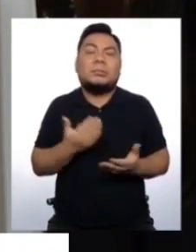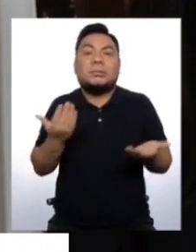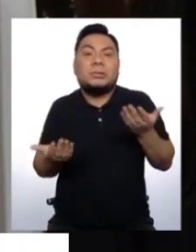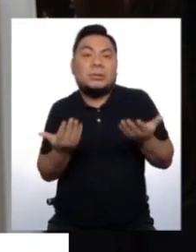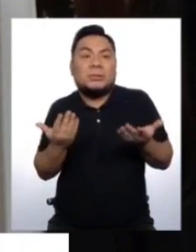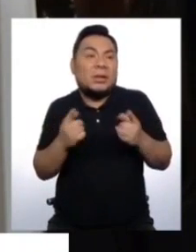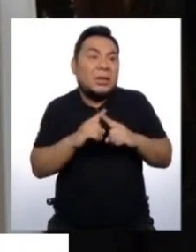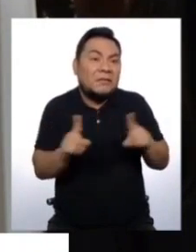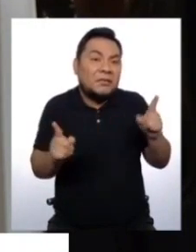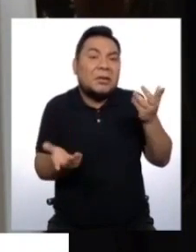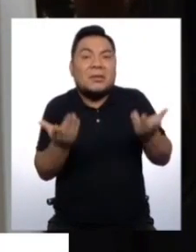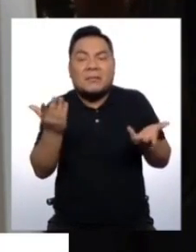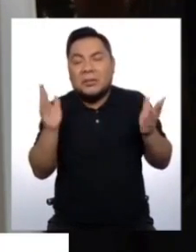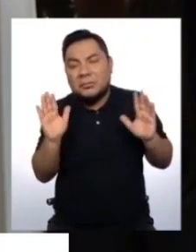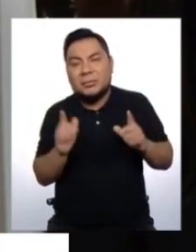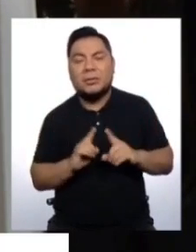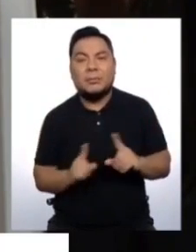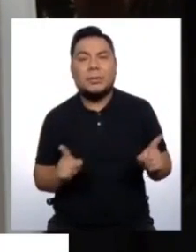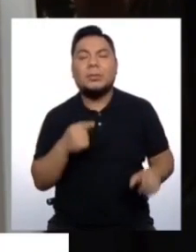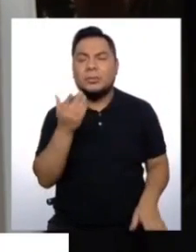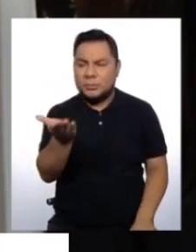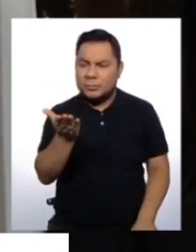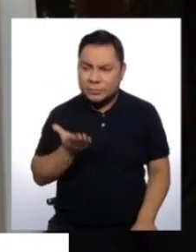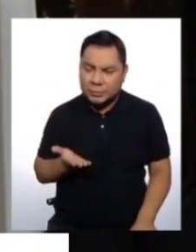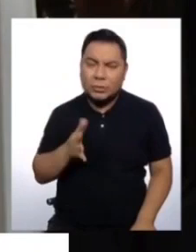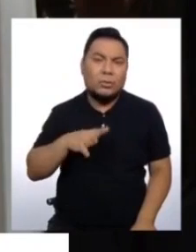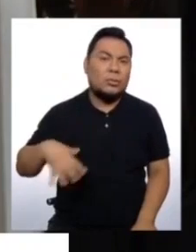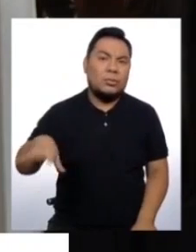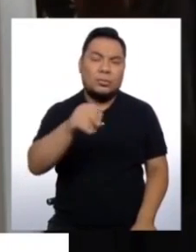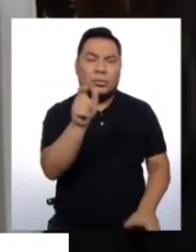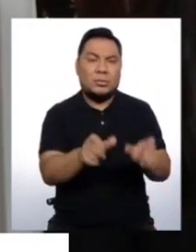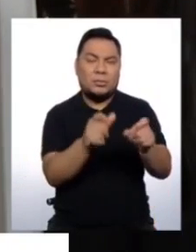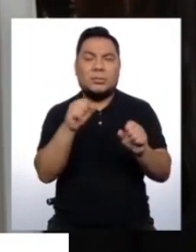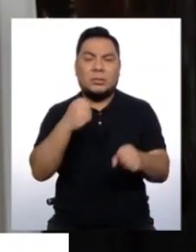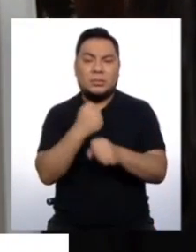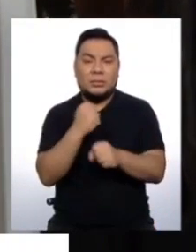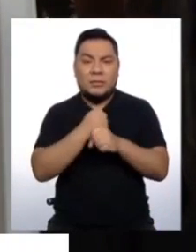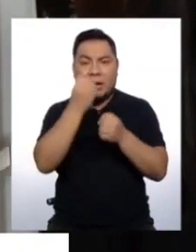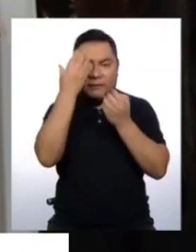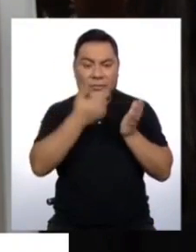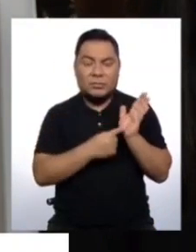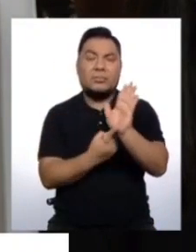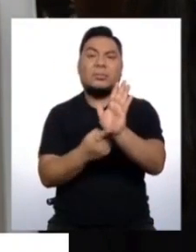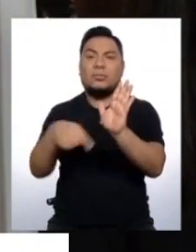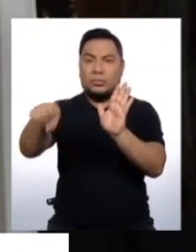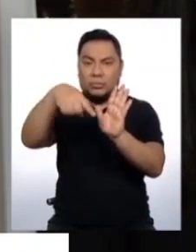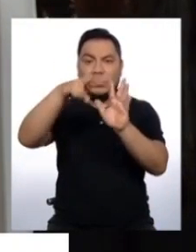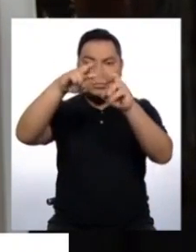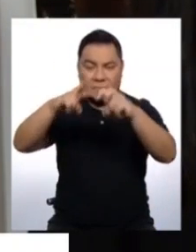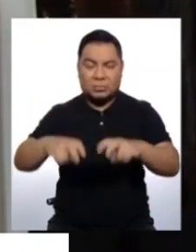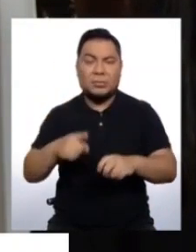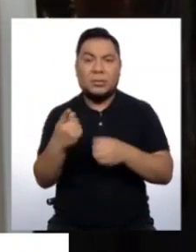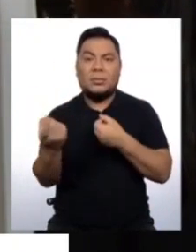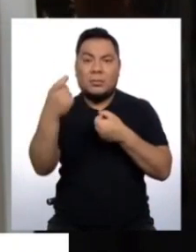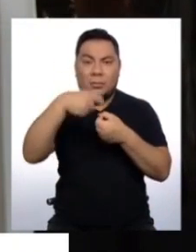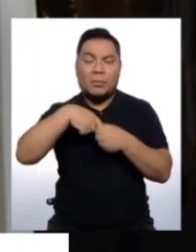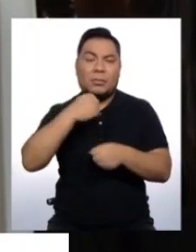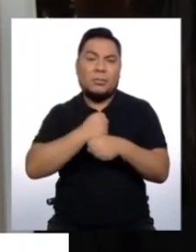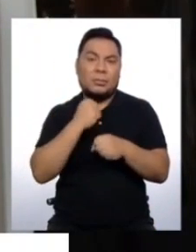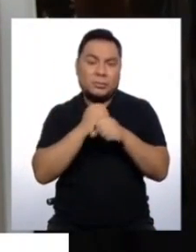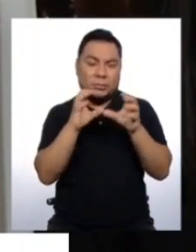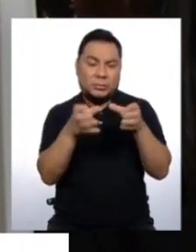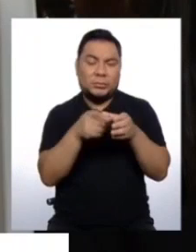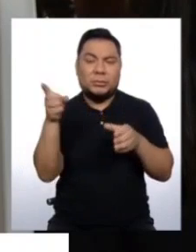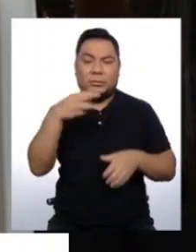ciertamente diferentes, pero invitamos a todos aquellos que trabajan con nuestros datos a incorporarse al trabajo de prospectiva